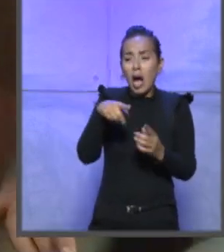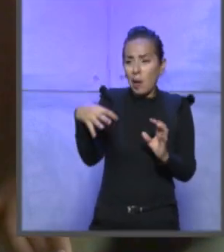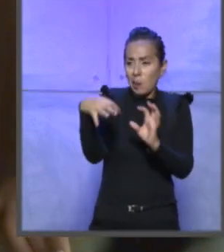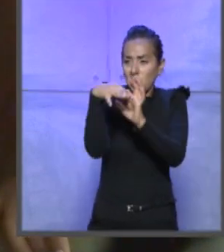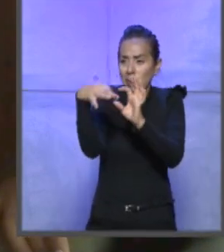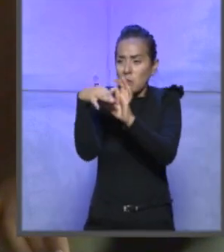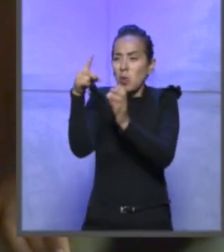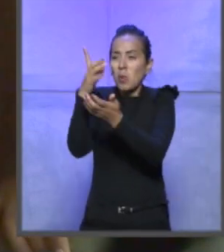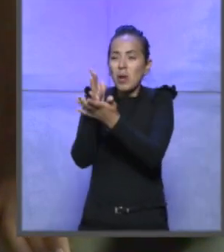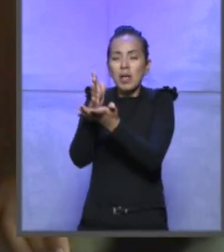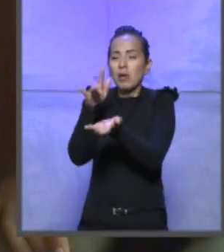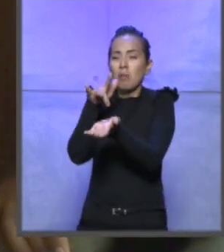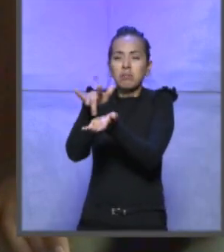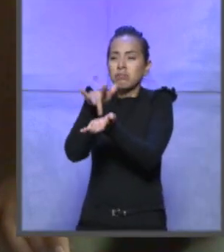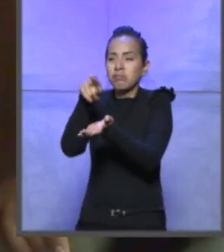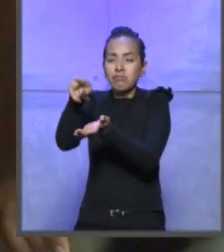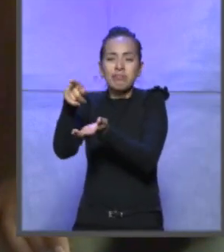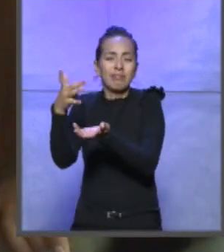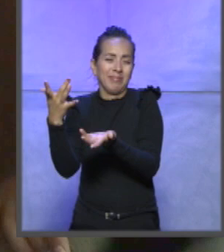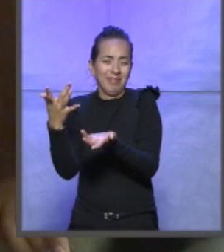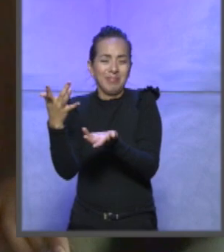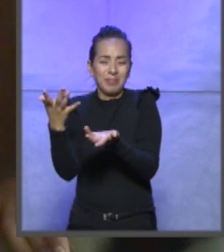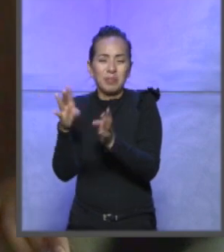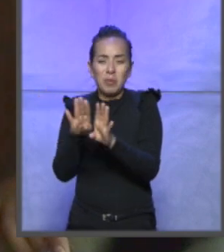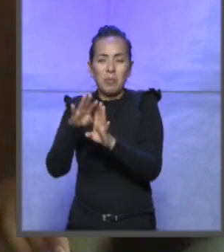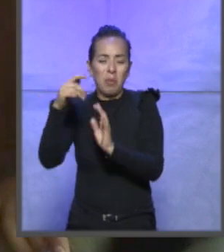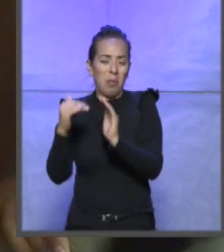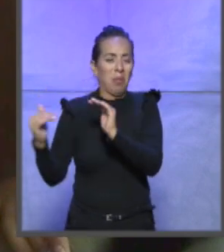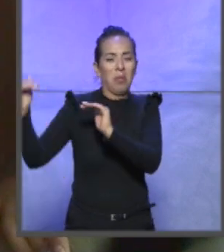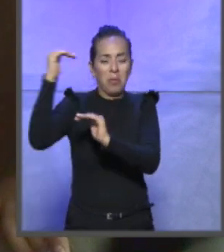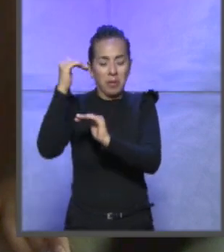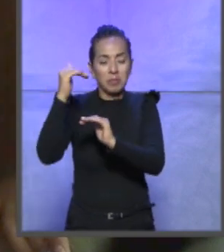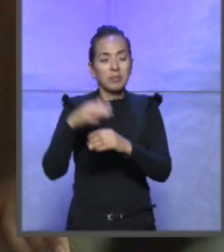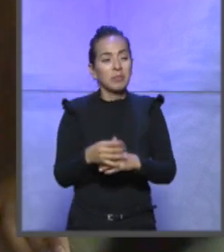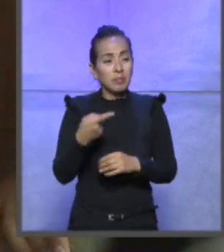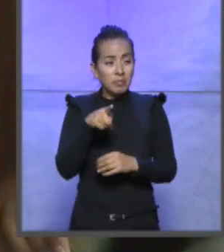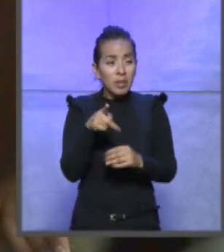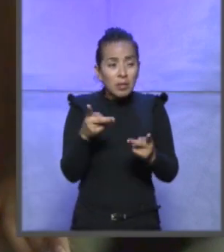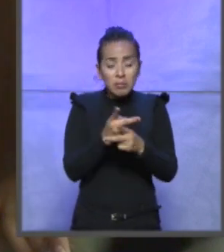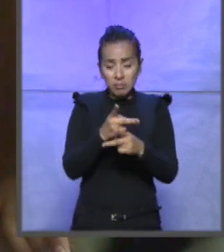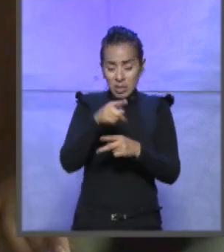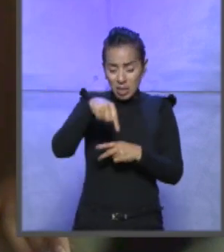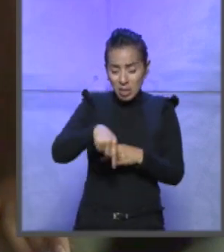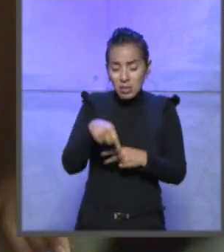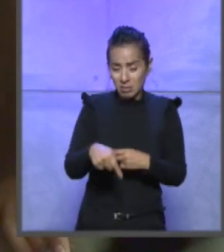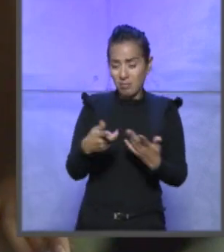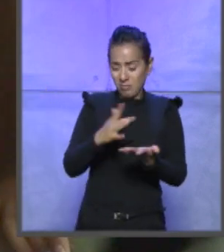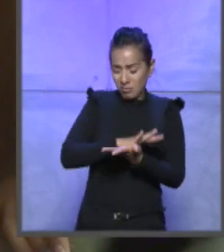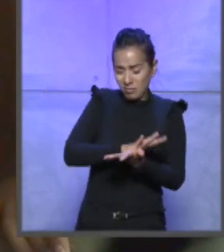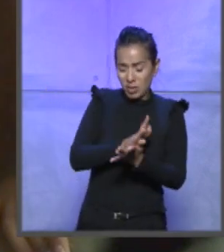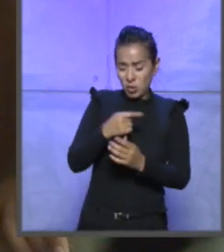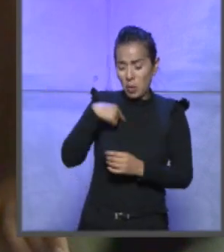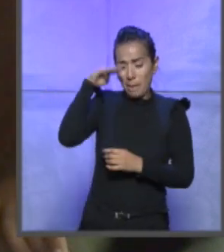acuerdo con su opinión simplemente por de quién viene esta opinión como tal. Pero aquí surgen estos casos de discriminación, porque